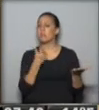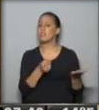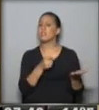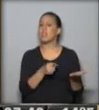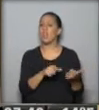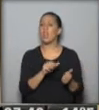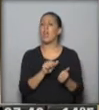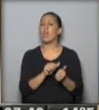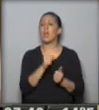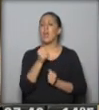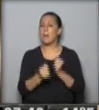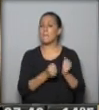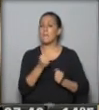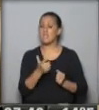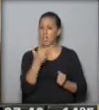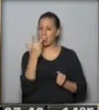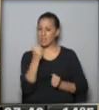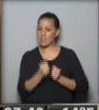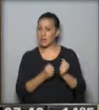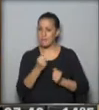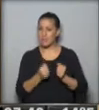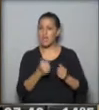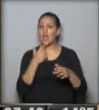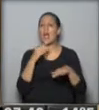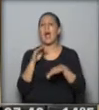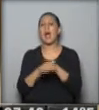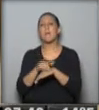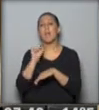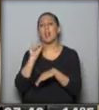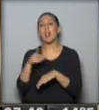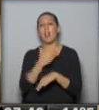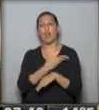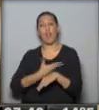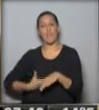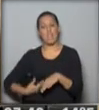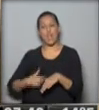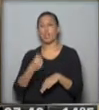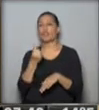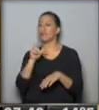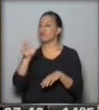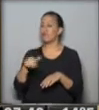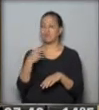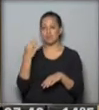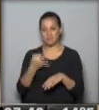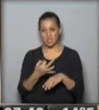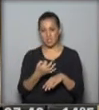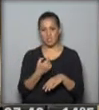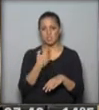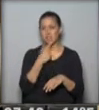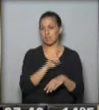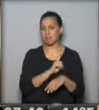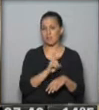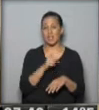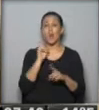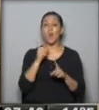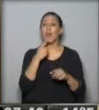eran 3 empresas amigas del gobierno las que habían cotizado. Nada más lejos de eso. Igualmente, todas esas obras